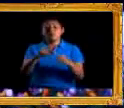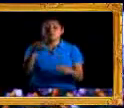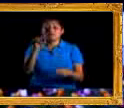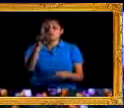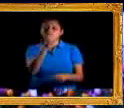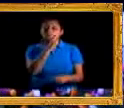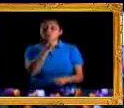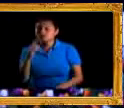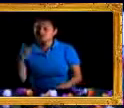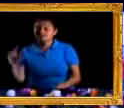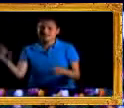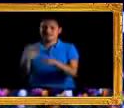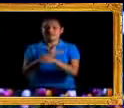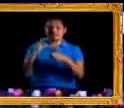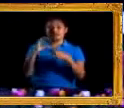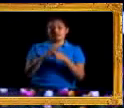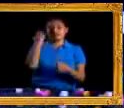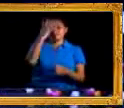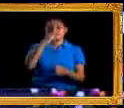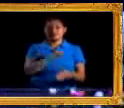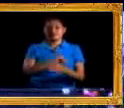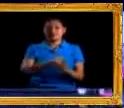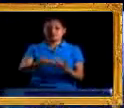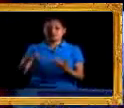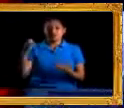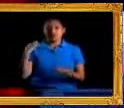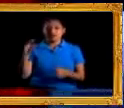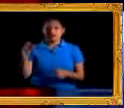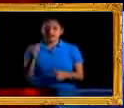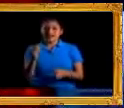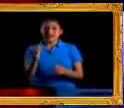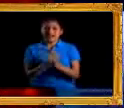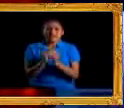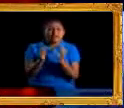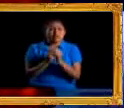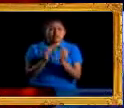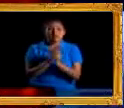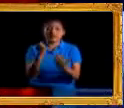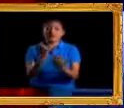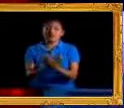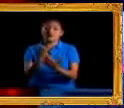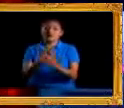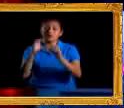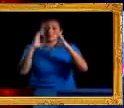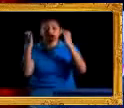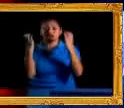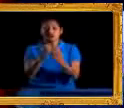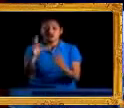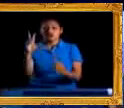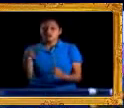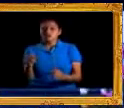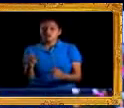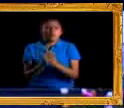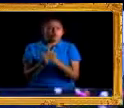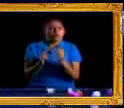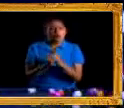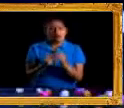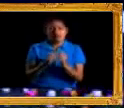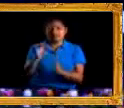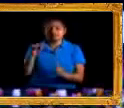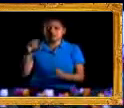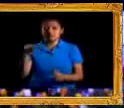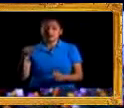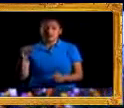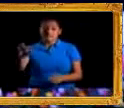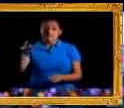esta mañana, para que no te invada la crisis económica mundial, sino que la misericordia de Dios, la paz de Dios, el amor